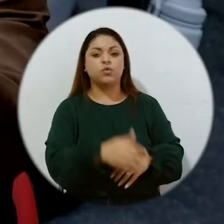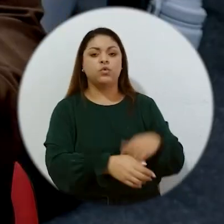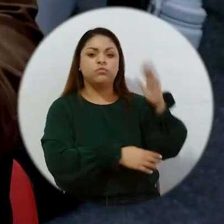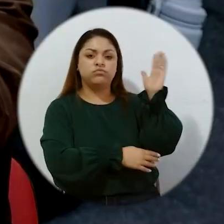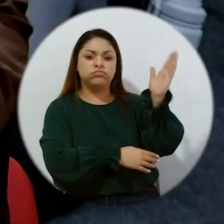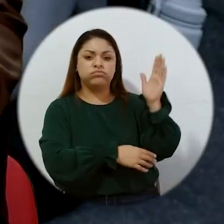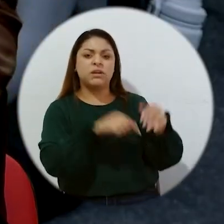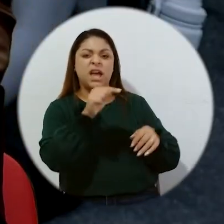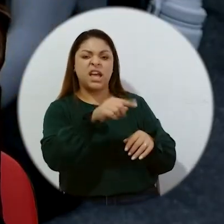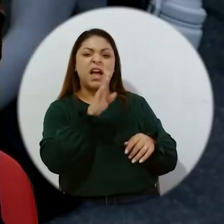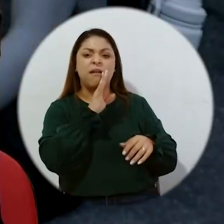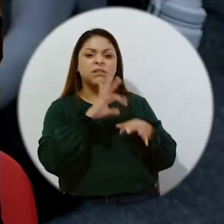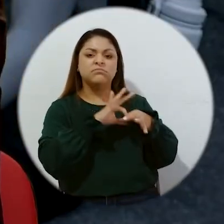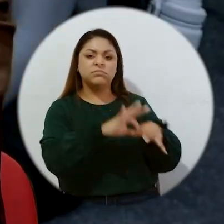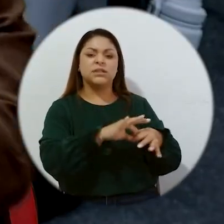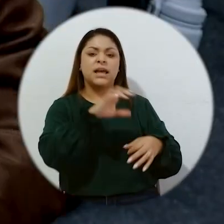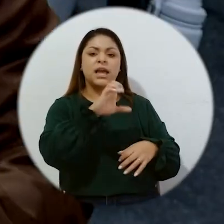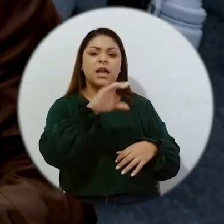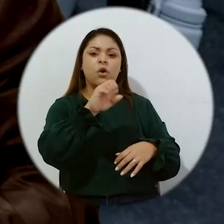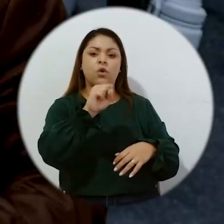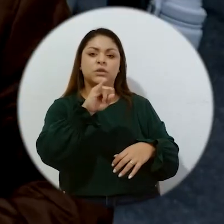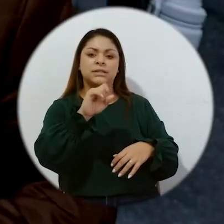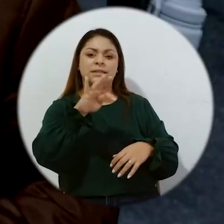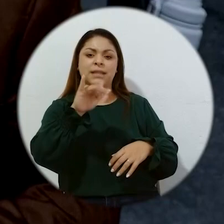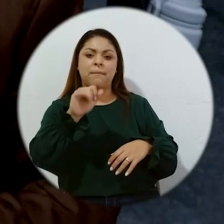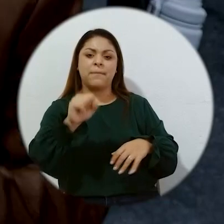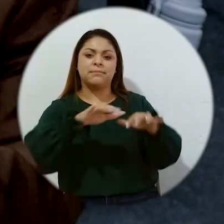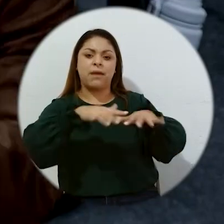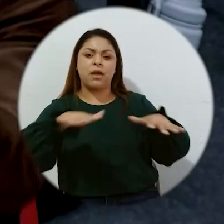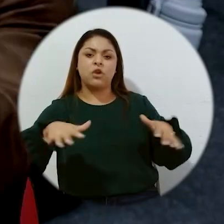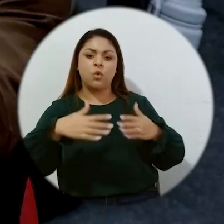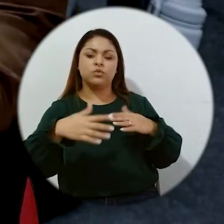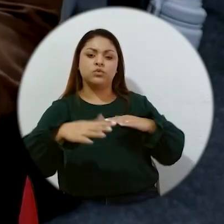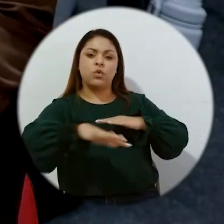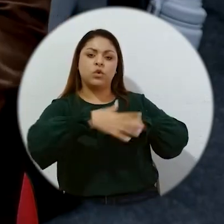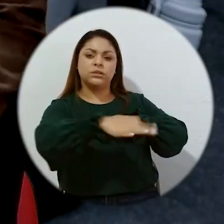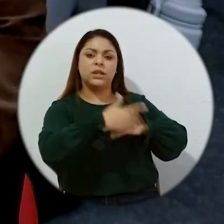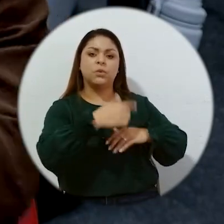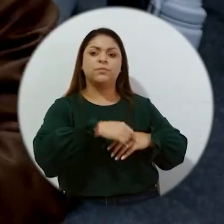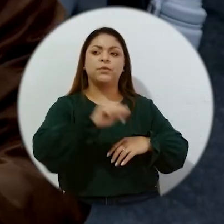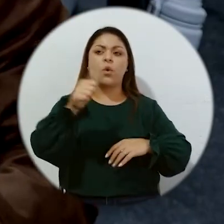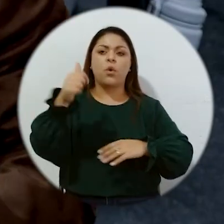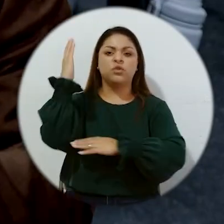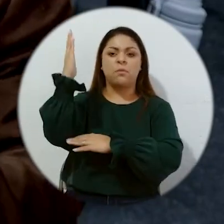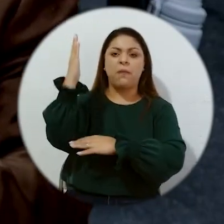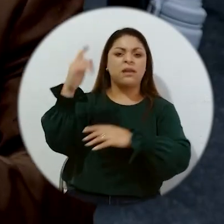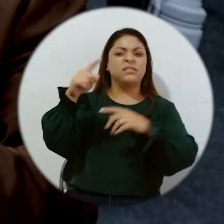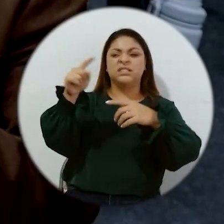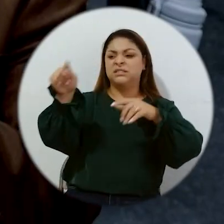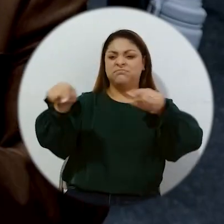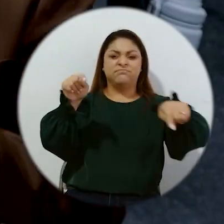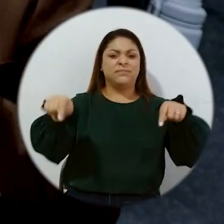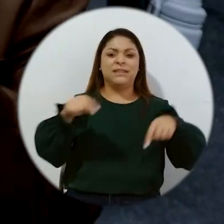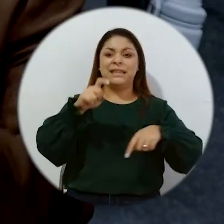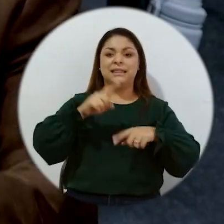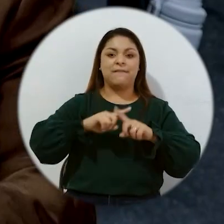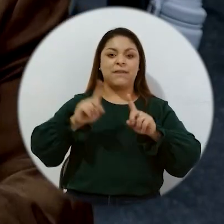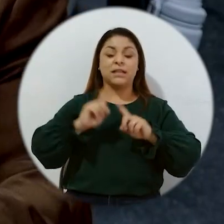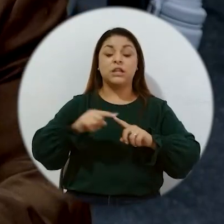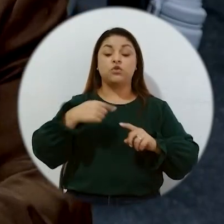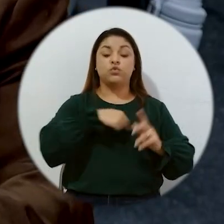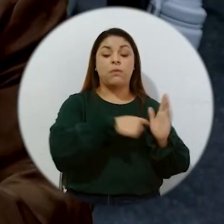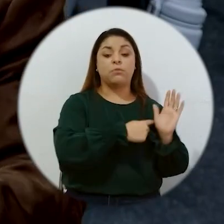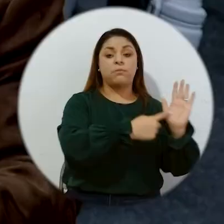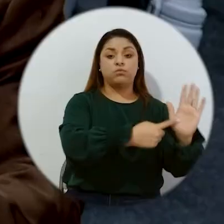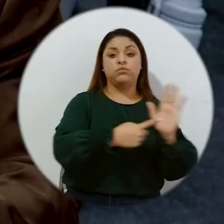panel sobre ecosistemas marino-costeros, un panel sobre mar profundo, es decir, vamos a